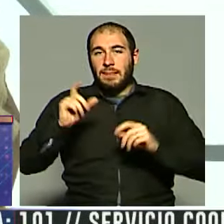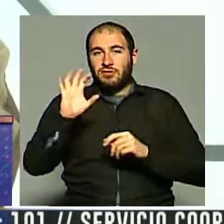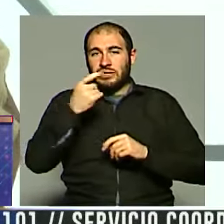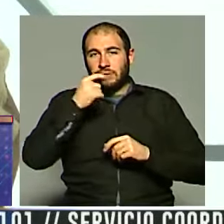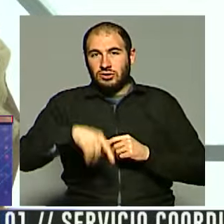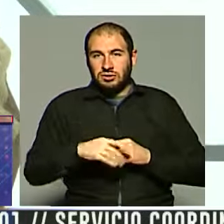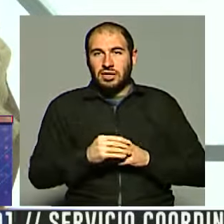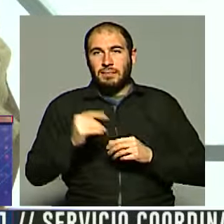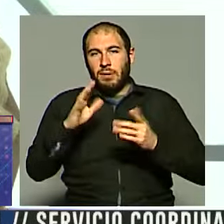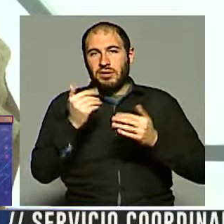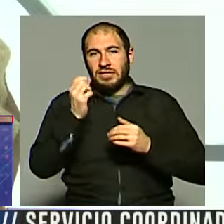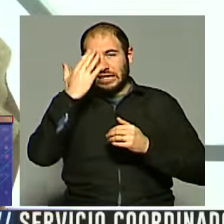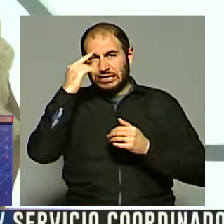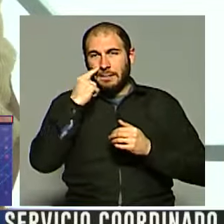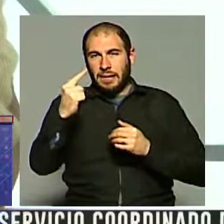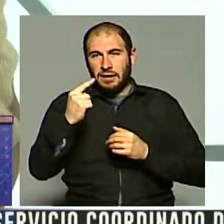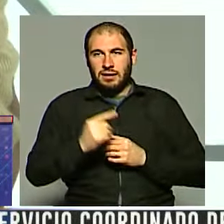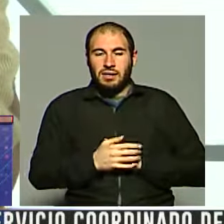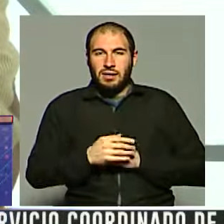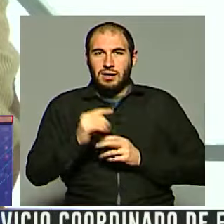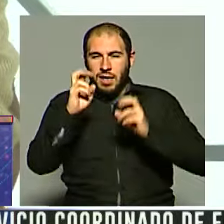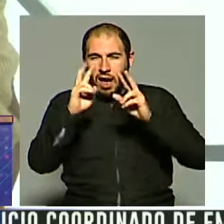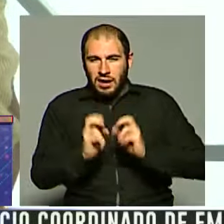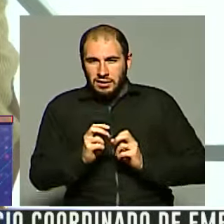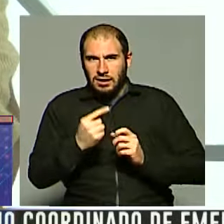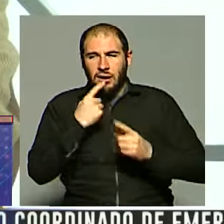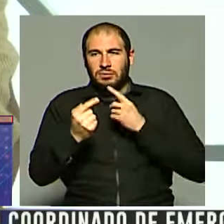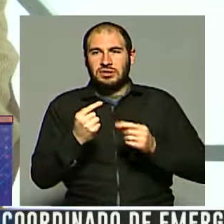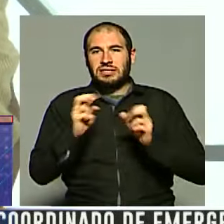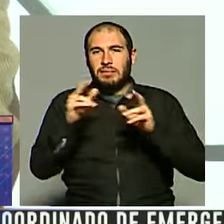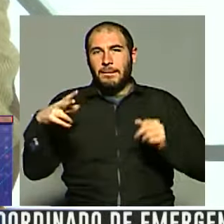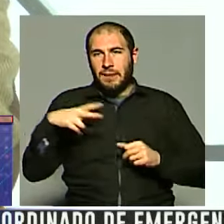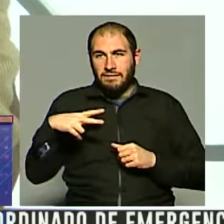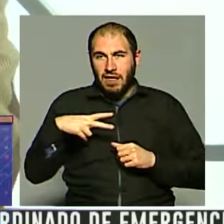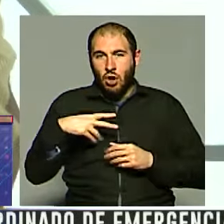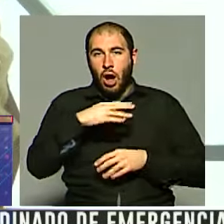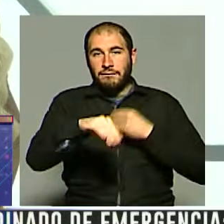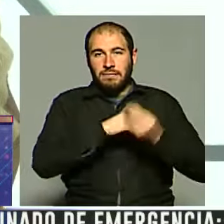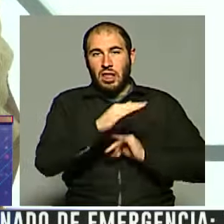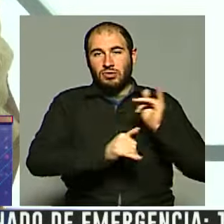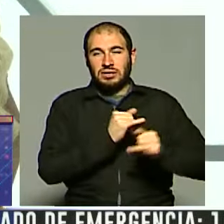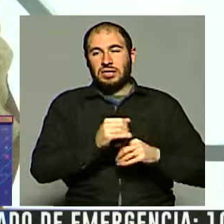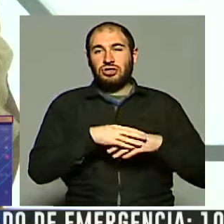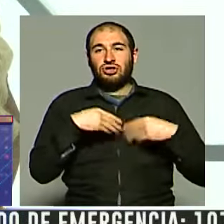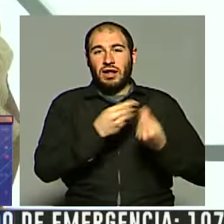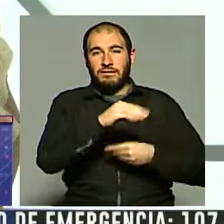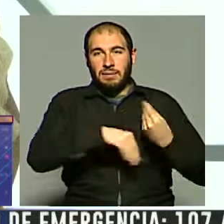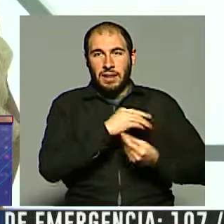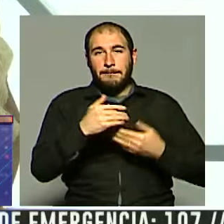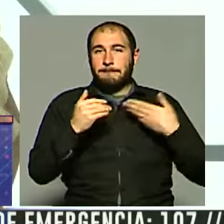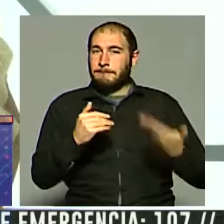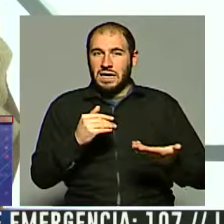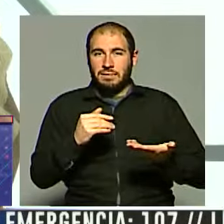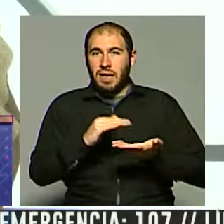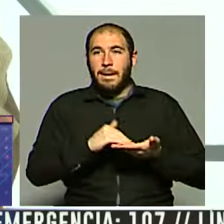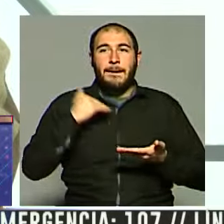de Mendoza, que está en el orden de los 15.000, y uno analiza y encuesta desde el punto de vista privado, las familias hablan de una canasta básica total mínima que